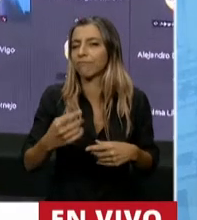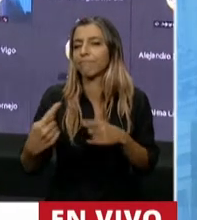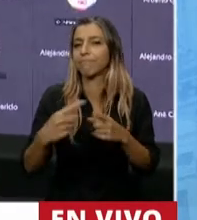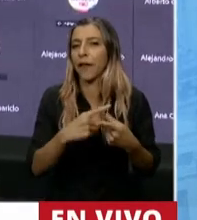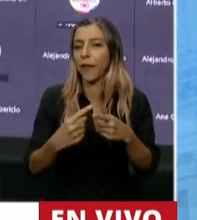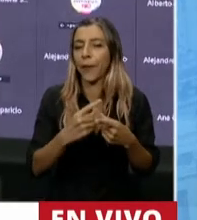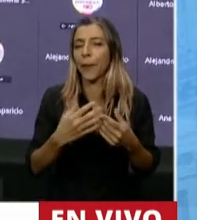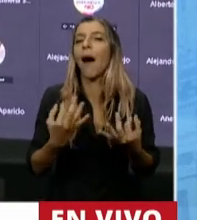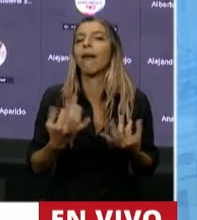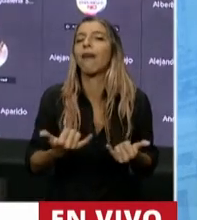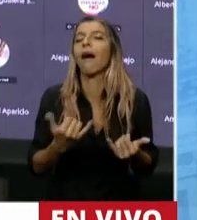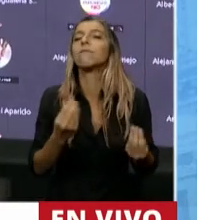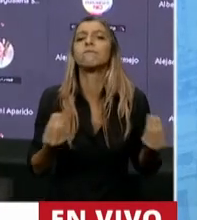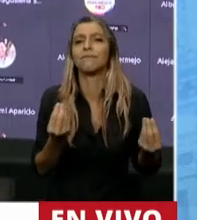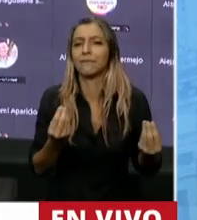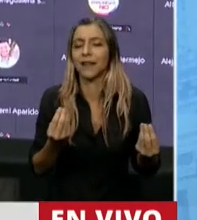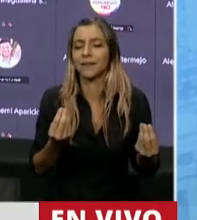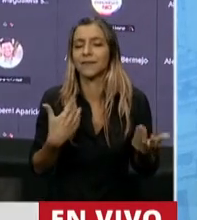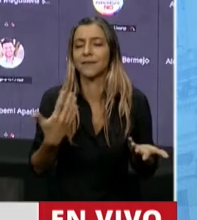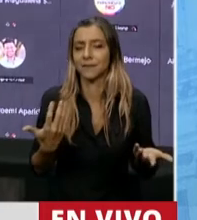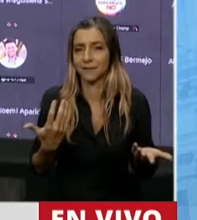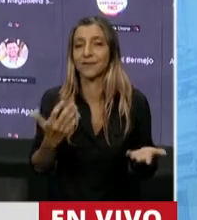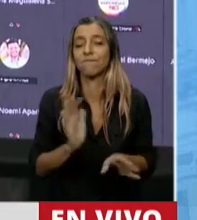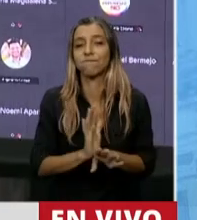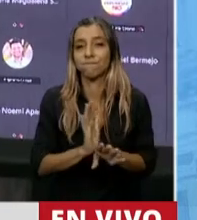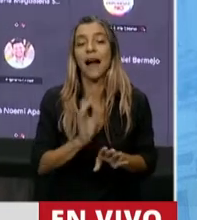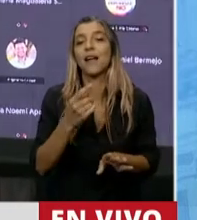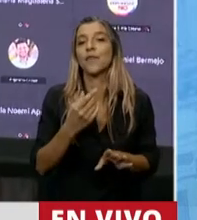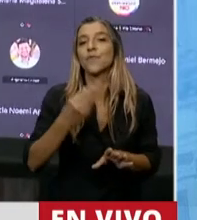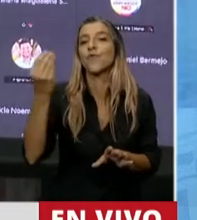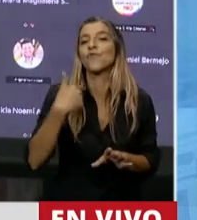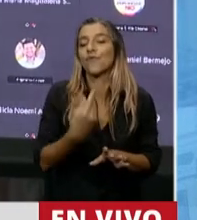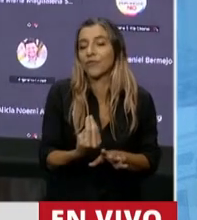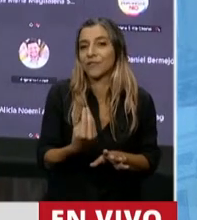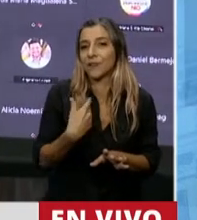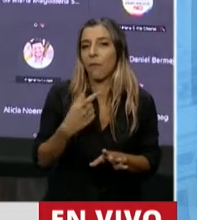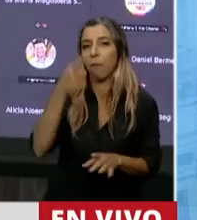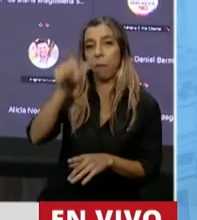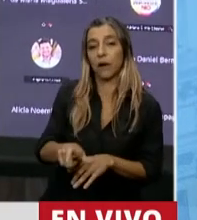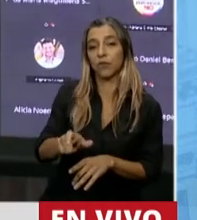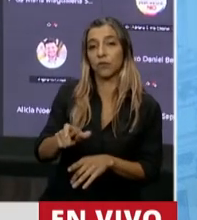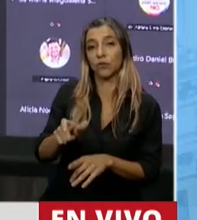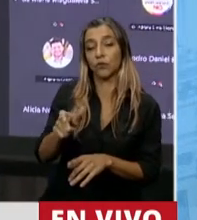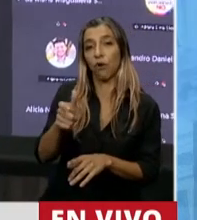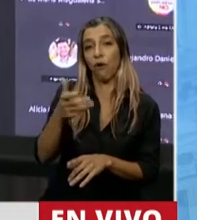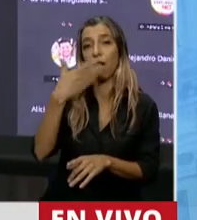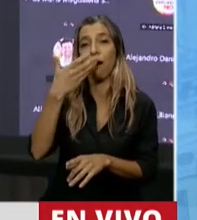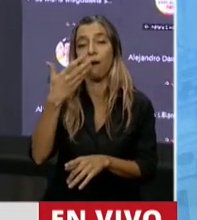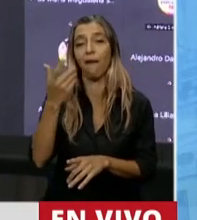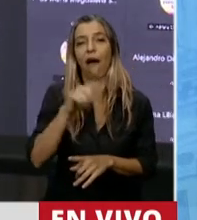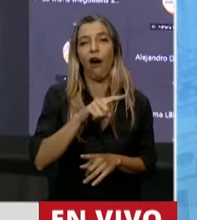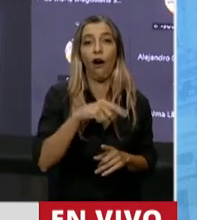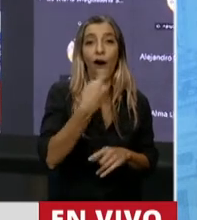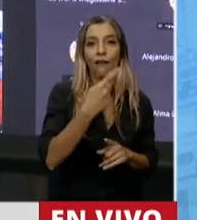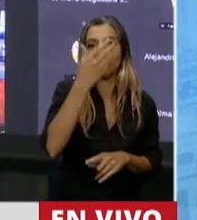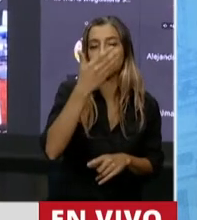es cuando se descalifica a quien argumenta en contra en vez de centrarse en